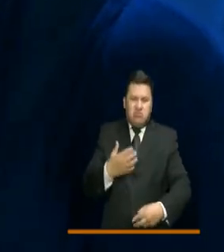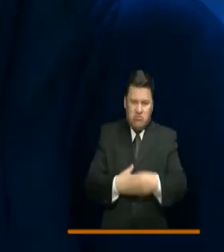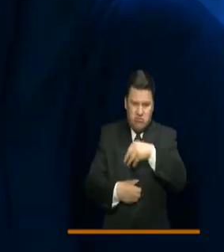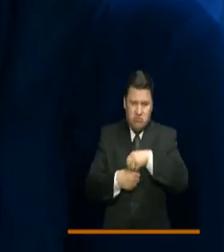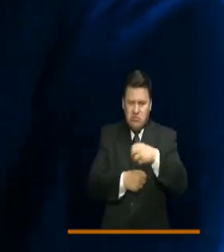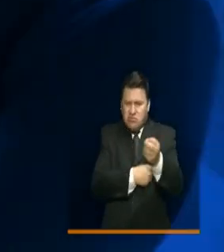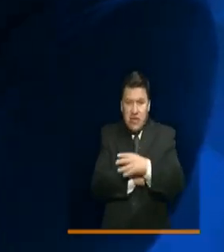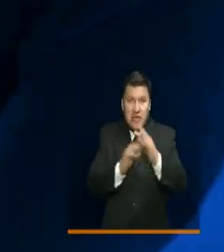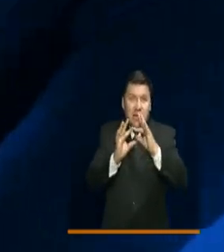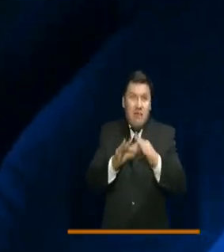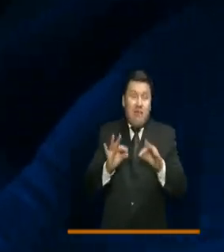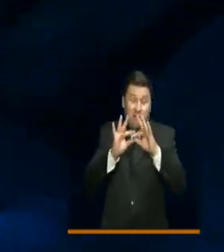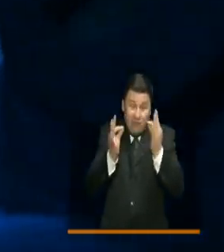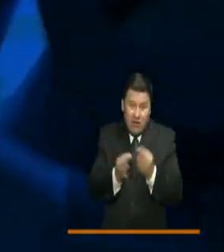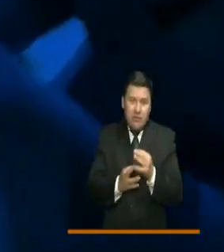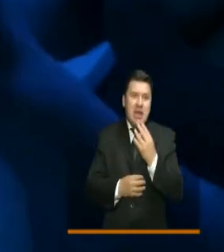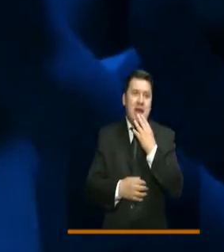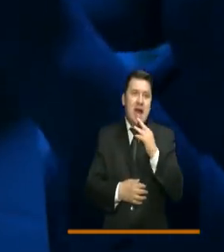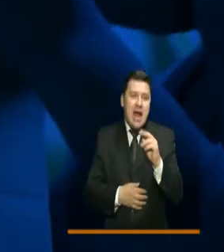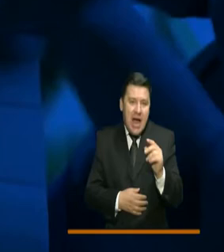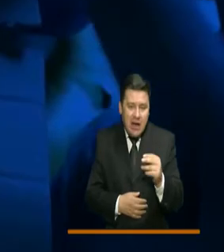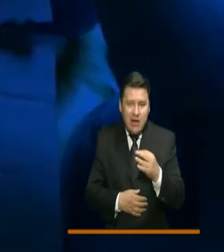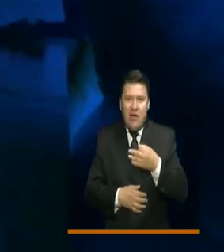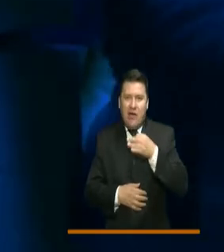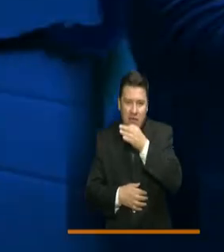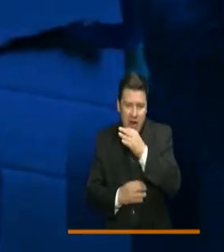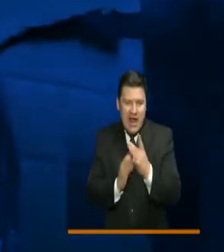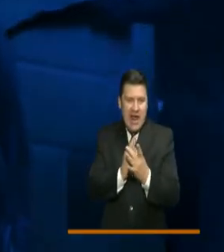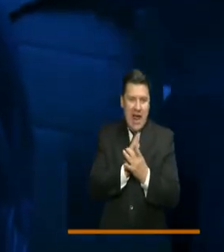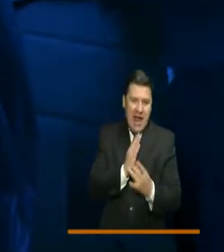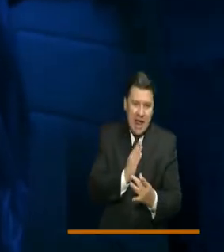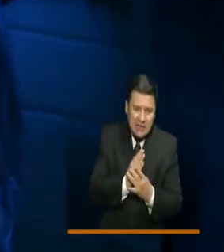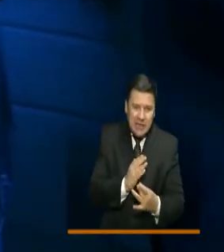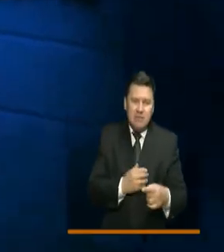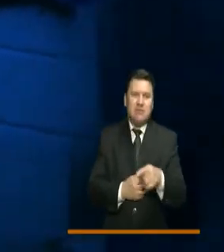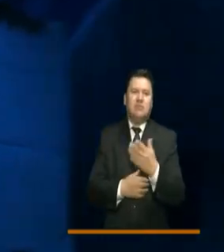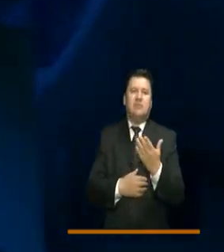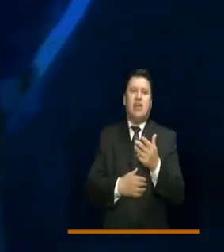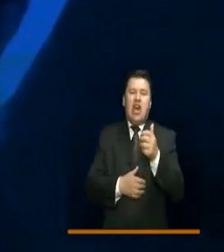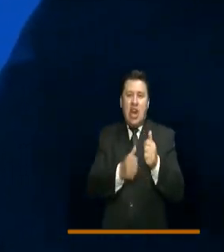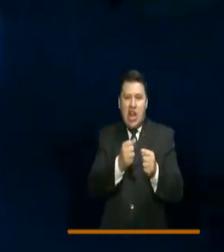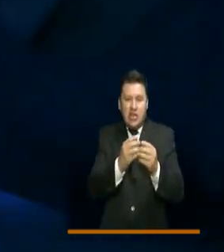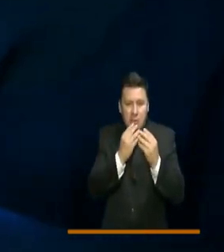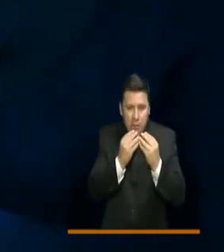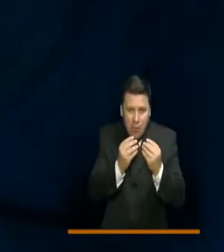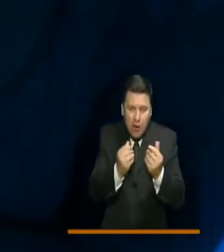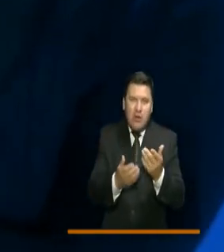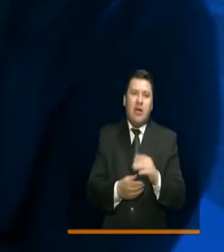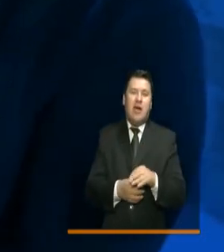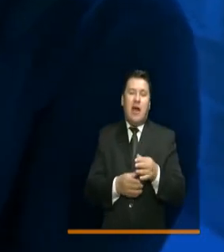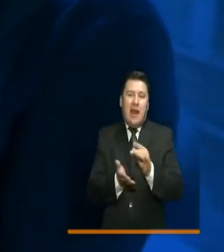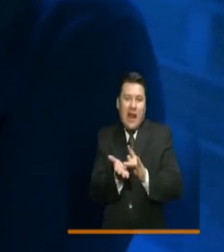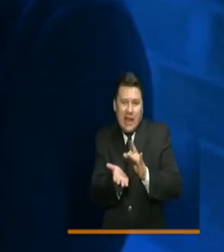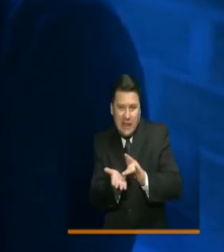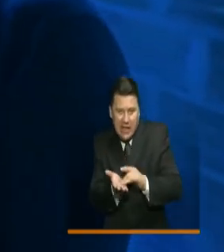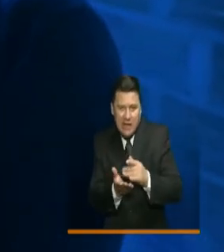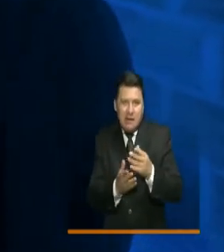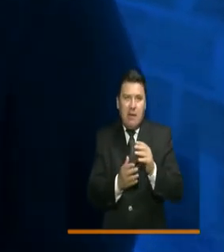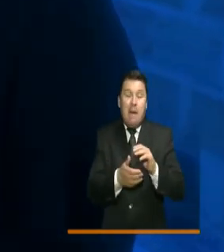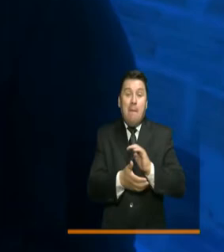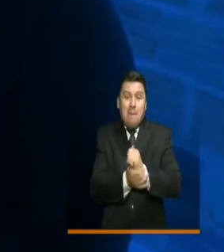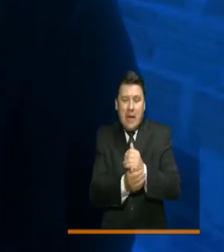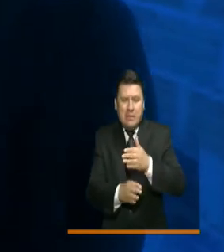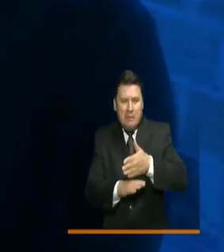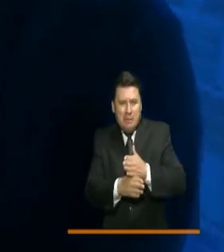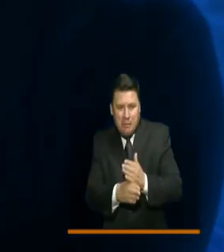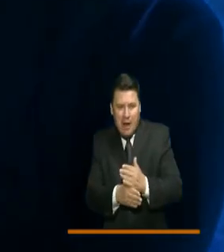de la canasta familiar. Azúcar morena, frijol, aceite vegetal en envase plástico, leche en polvo entera, lentejas, harina de maíz,